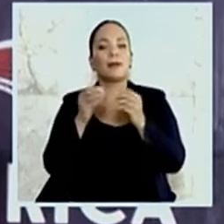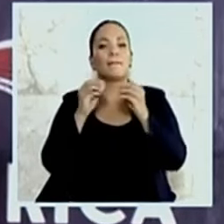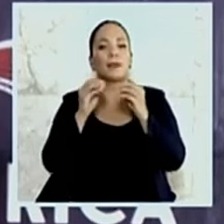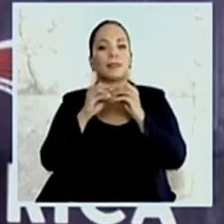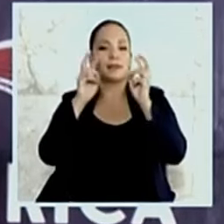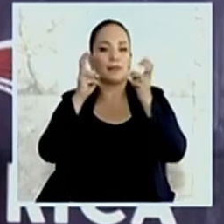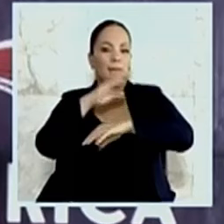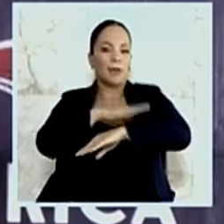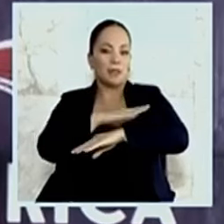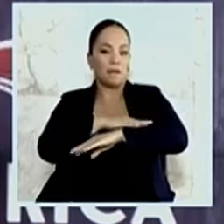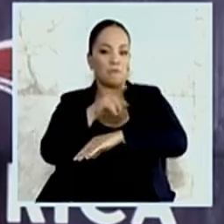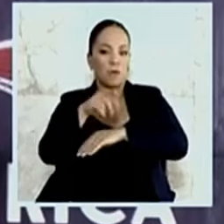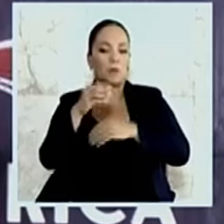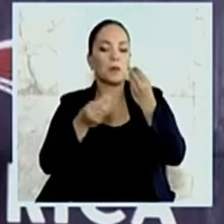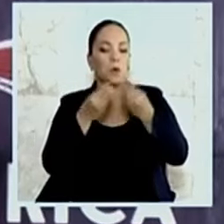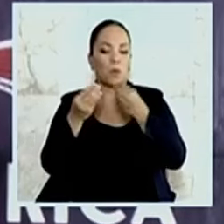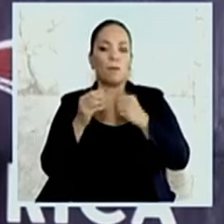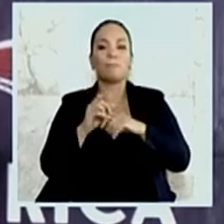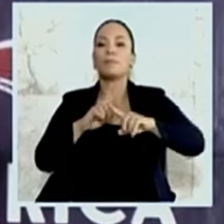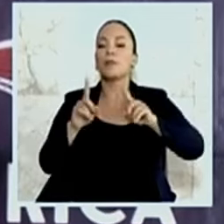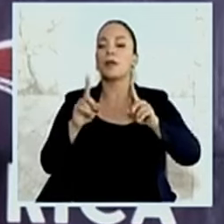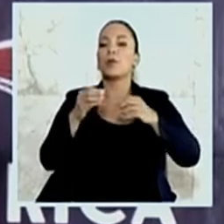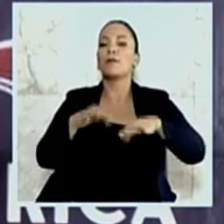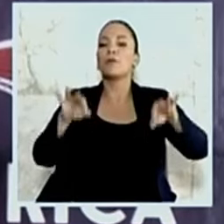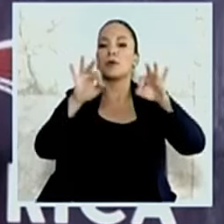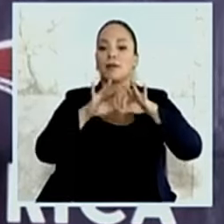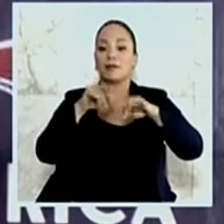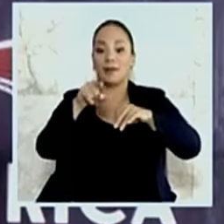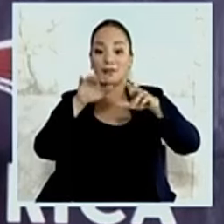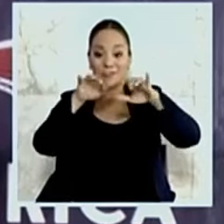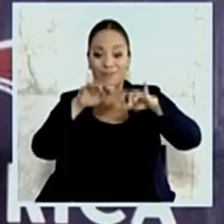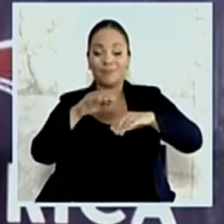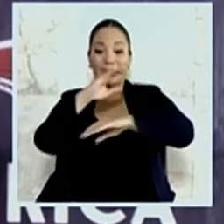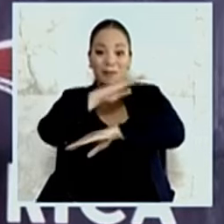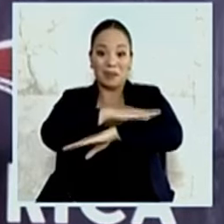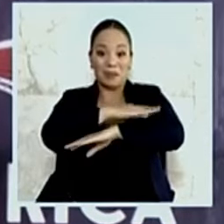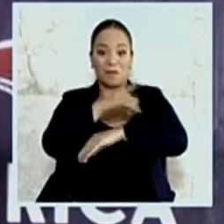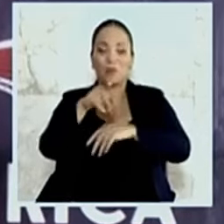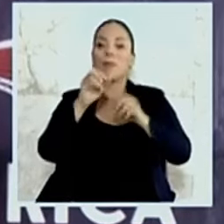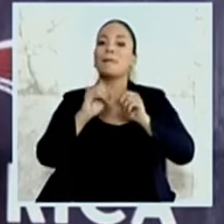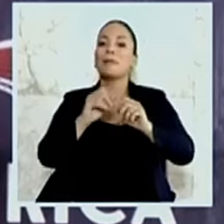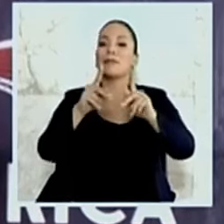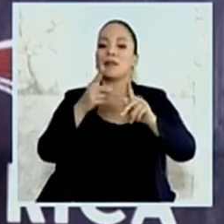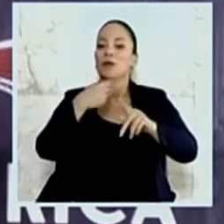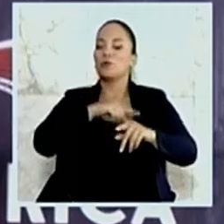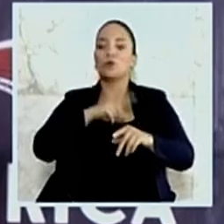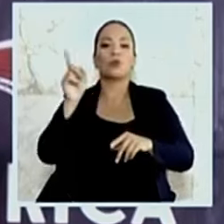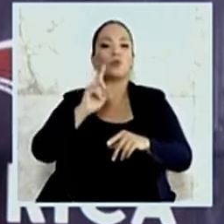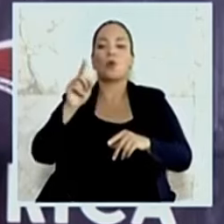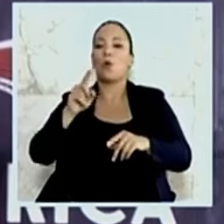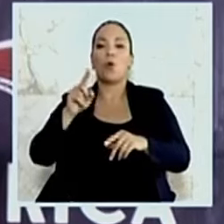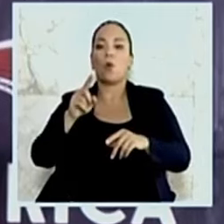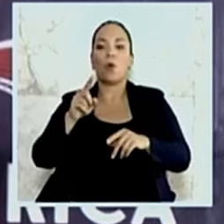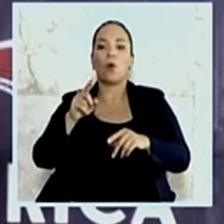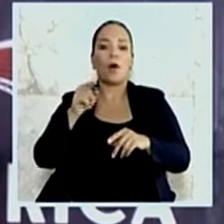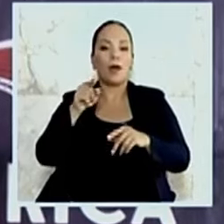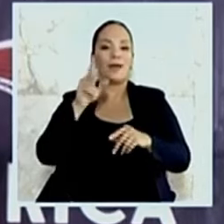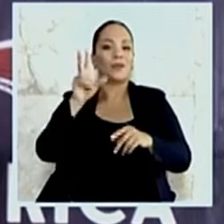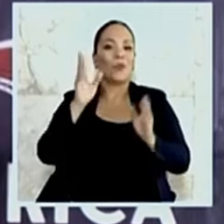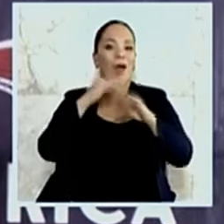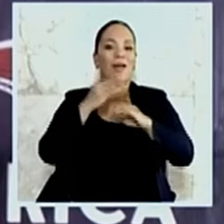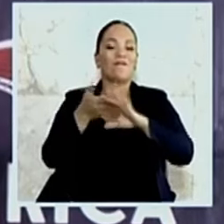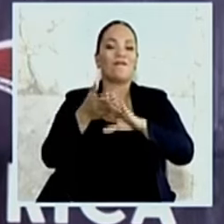mecanismo. Yo quisiera tal vez que también me acompañe aquí don Marco y que él también pueda explicar un poquito más de la plataforma, pero